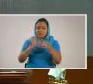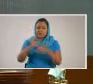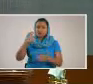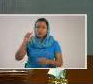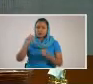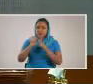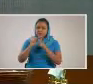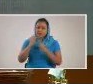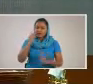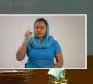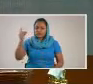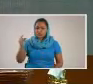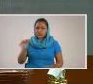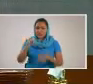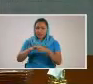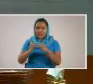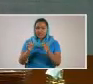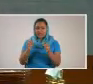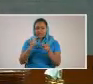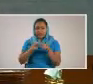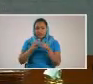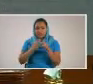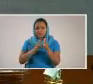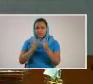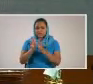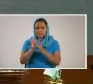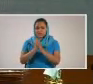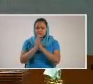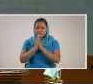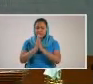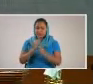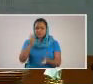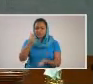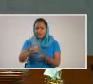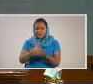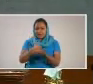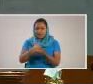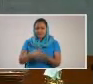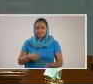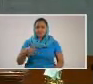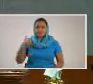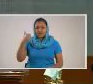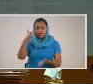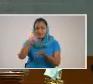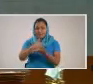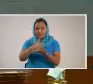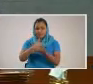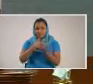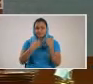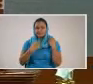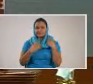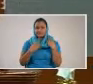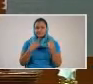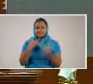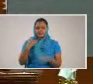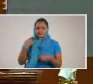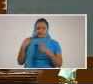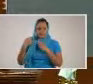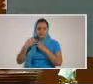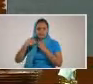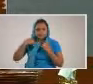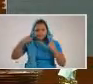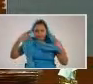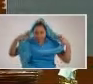de Jesús te lo suplicamos, Señor. Amén y amén. Gloria a